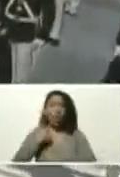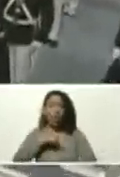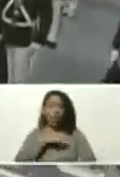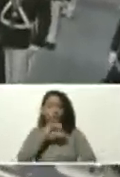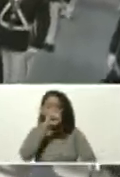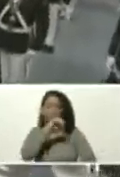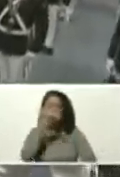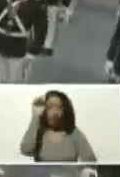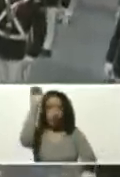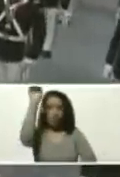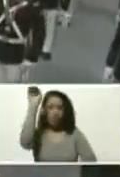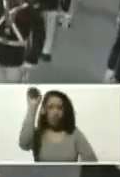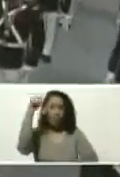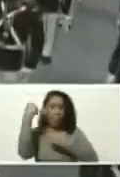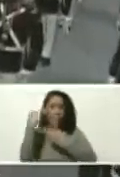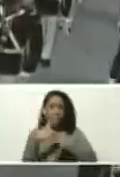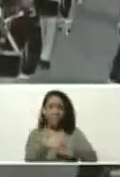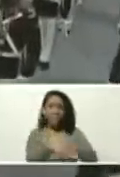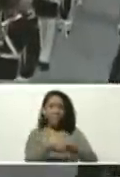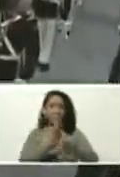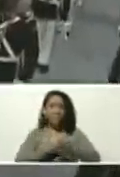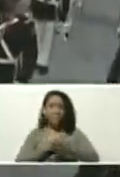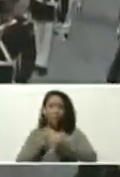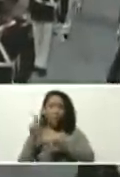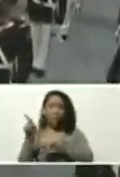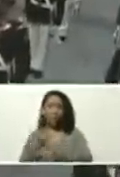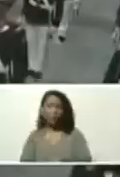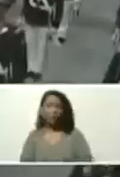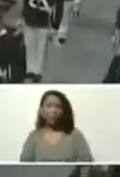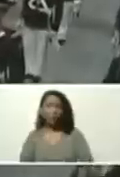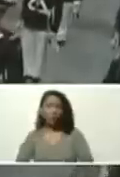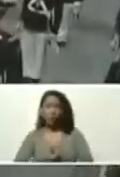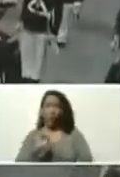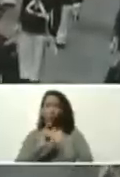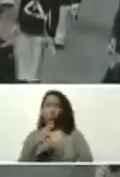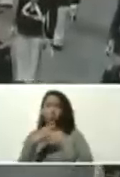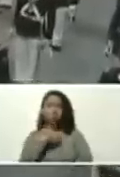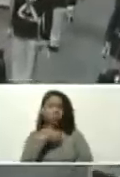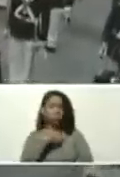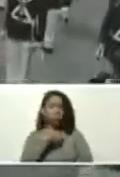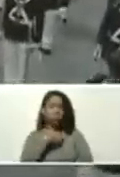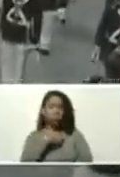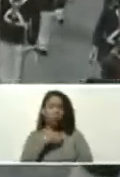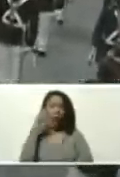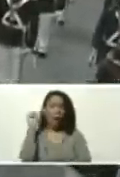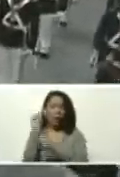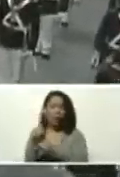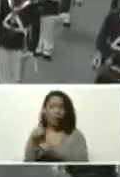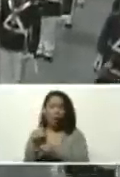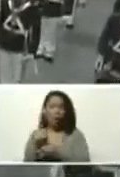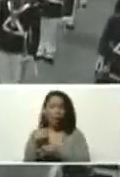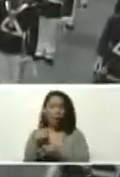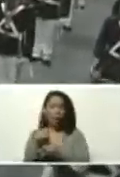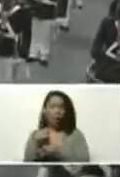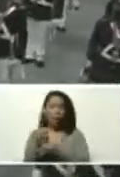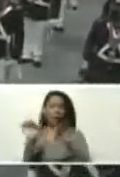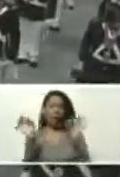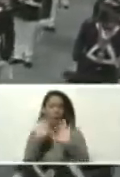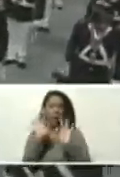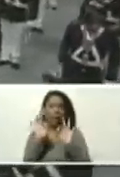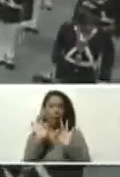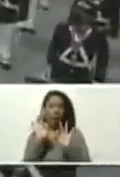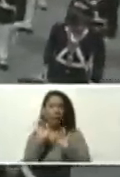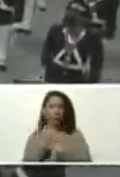anhelo que marchan por ella. No podemos abandonarlo sin aflicción y sin